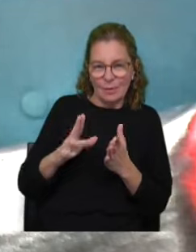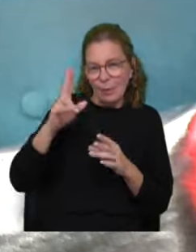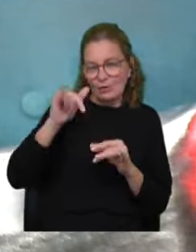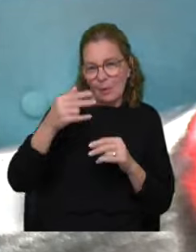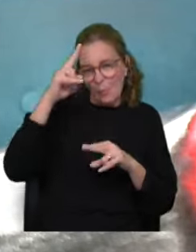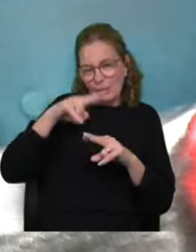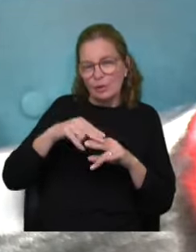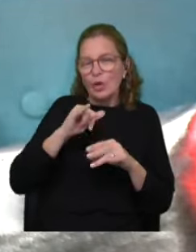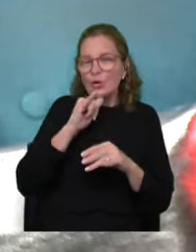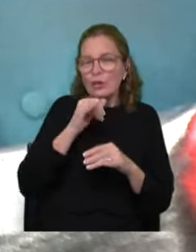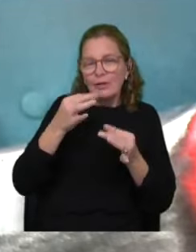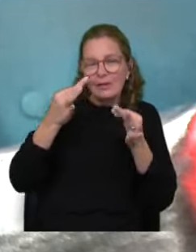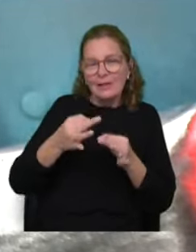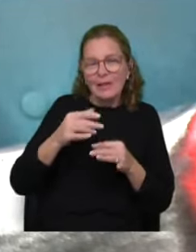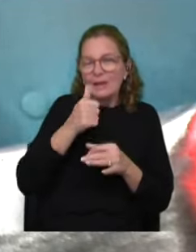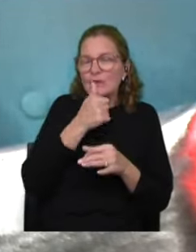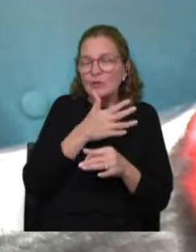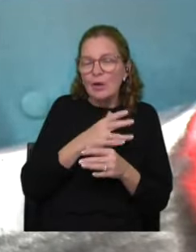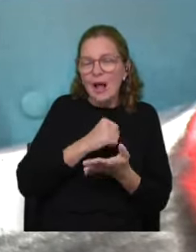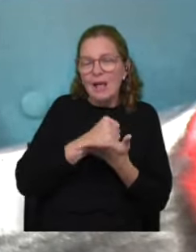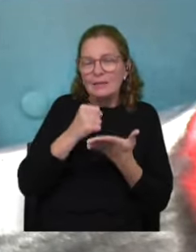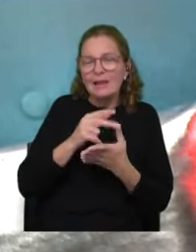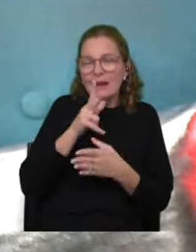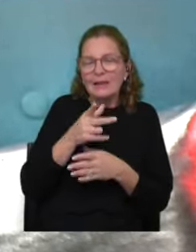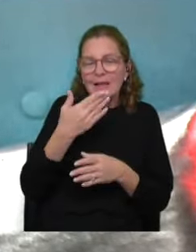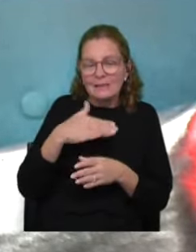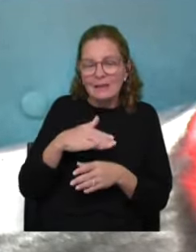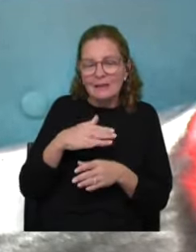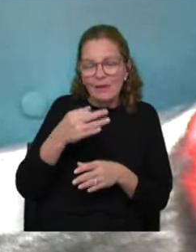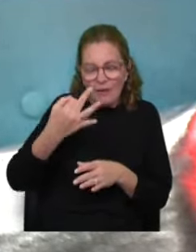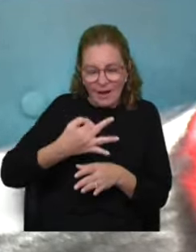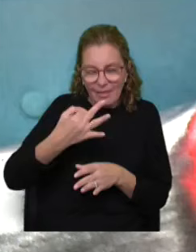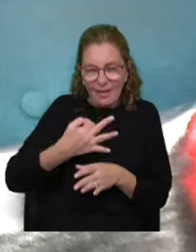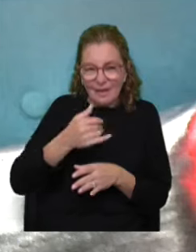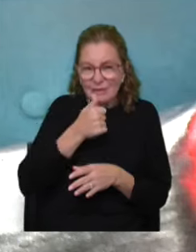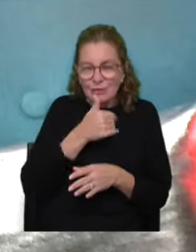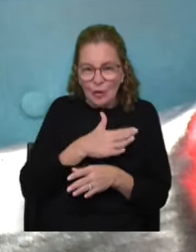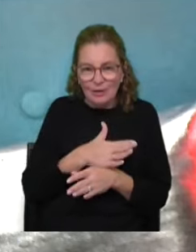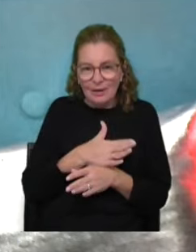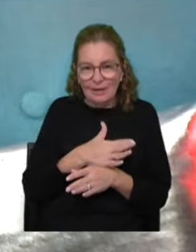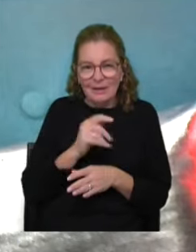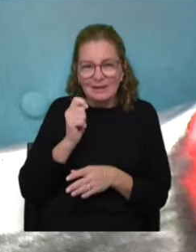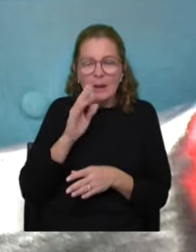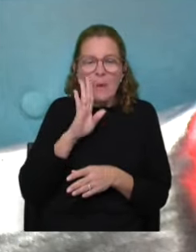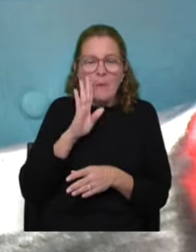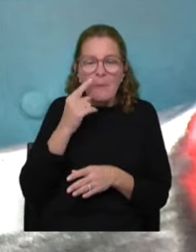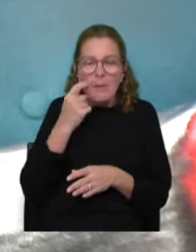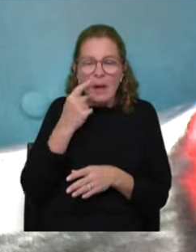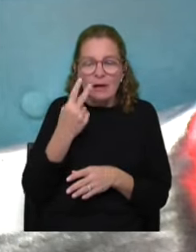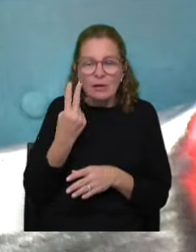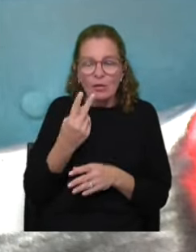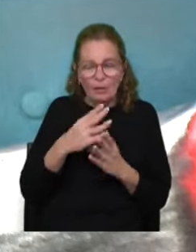contando la verdadera historia que sucedió hasta que la hija entiende la verdadera historia que tiene y quiénes son sus papás, que son los